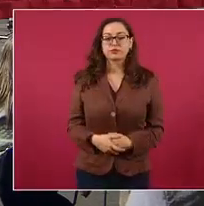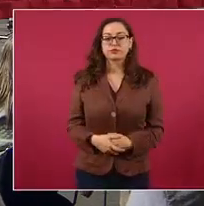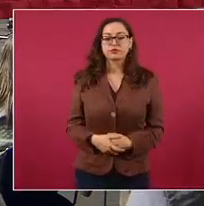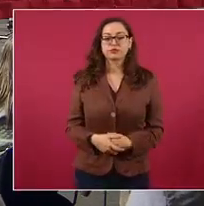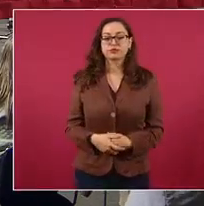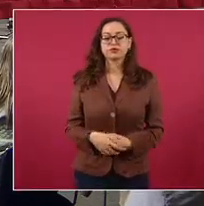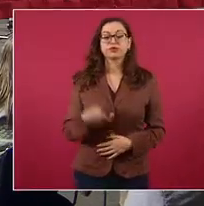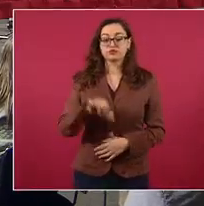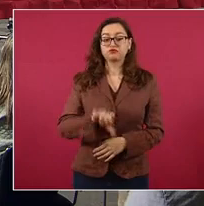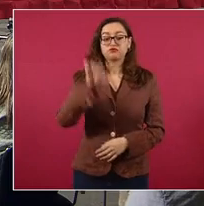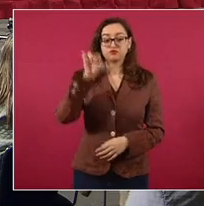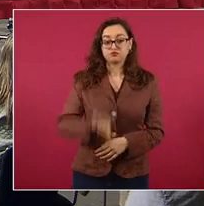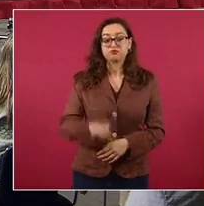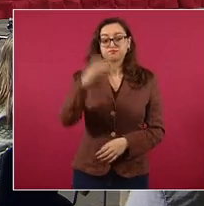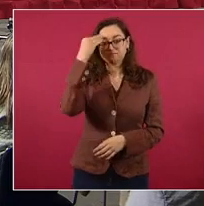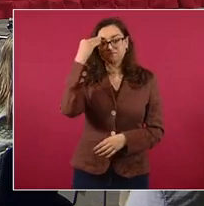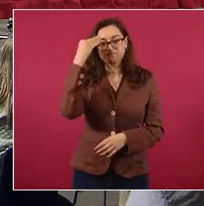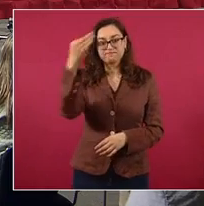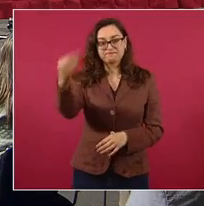aquí se han